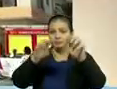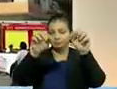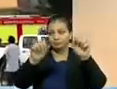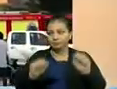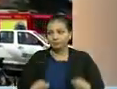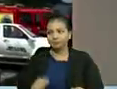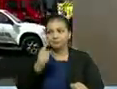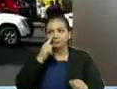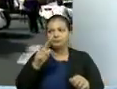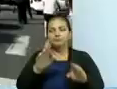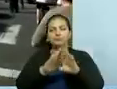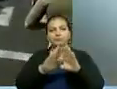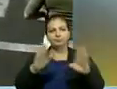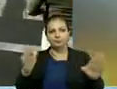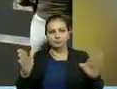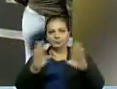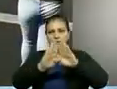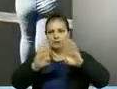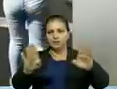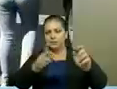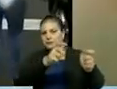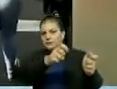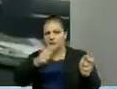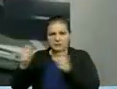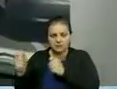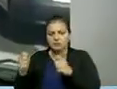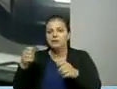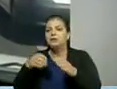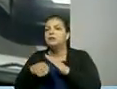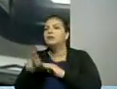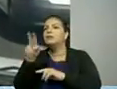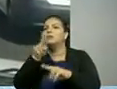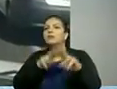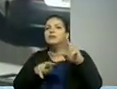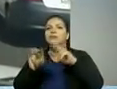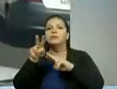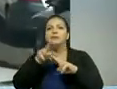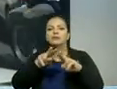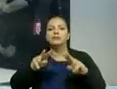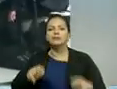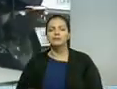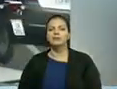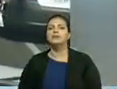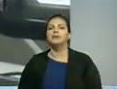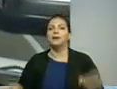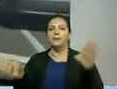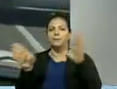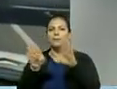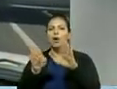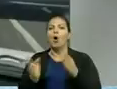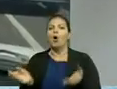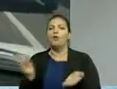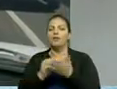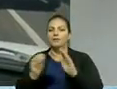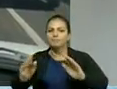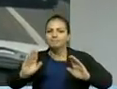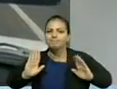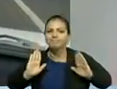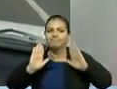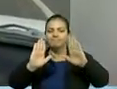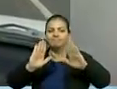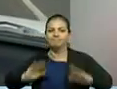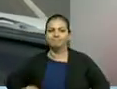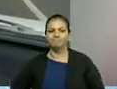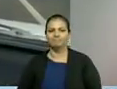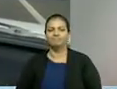probablemente coloquen otros nuevamente. Mientras que aquí, para los ciudadanos que se conectan a esa hora en el informativo de la noticia, la